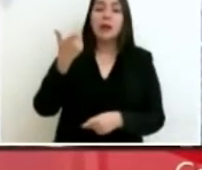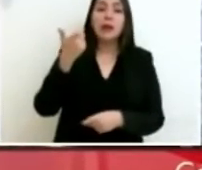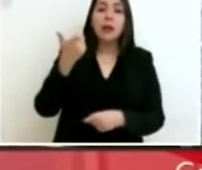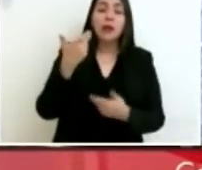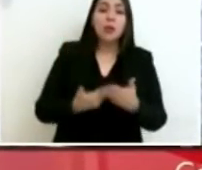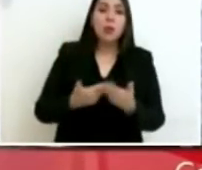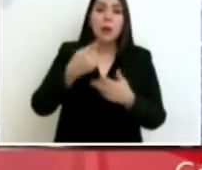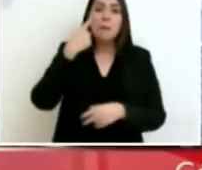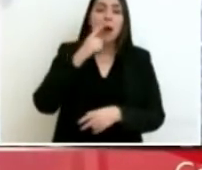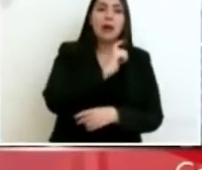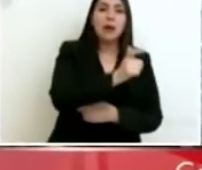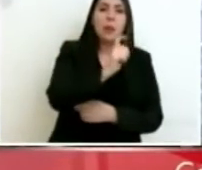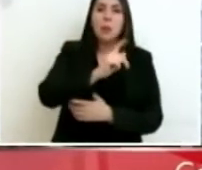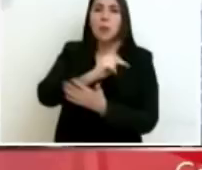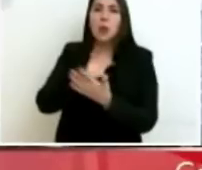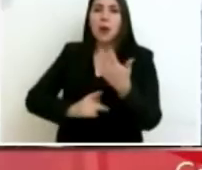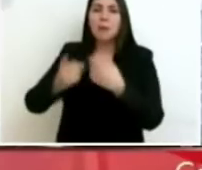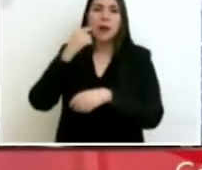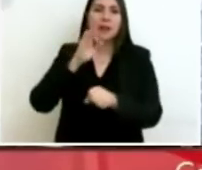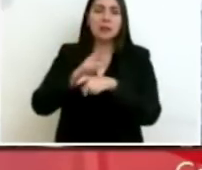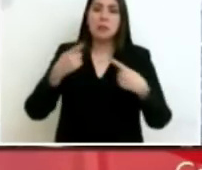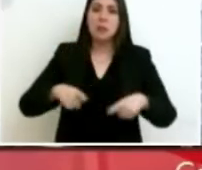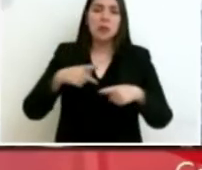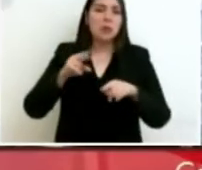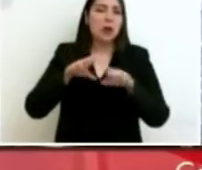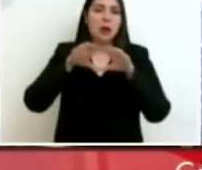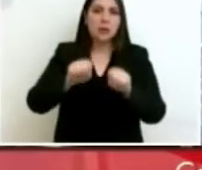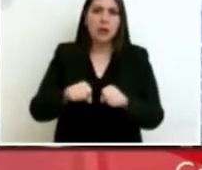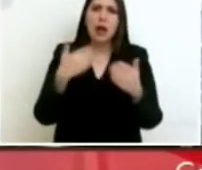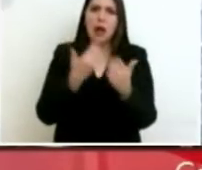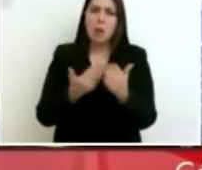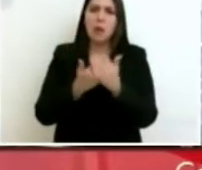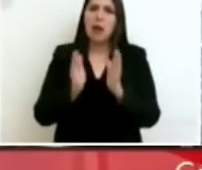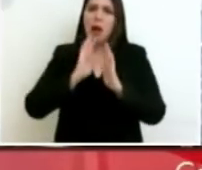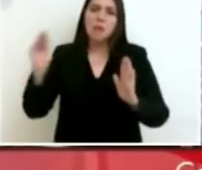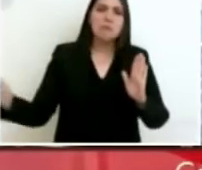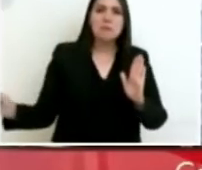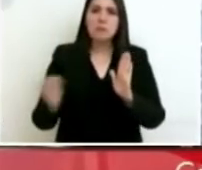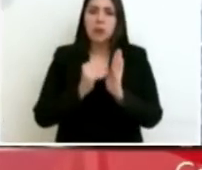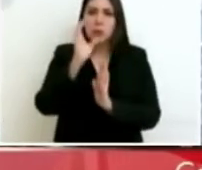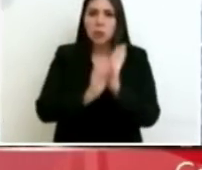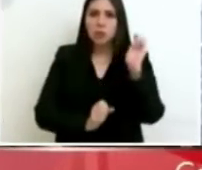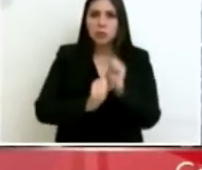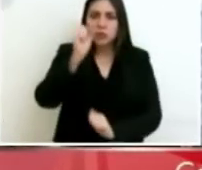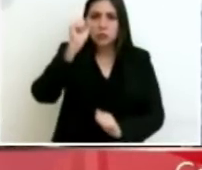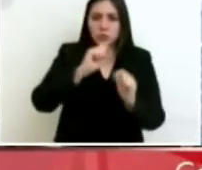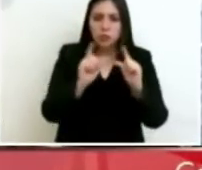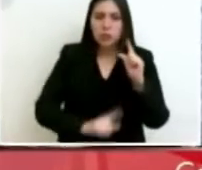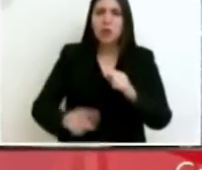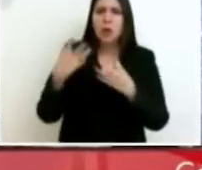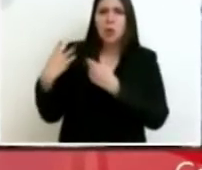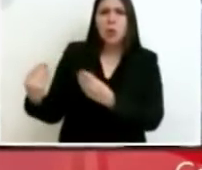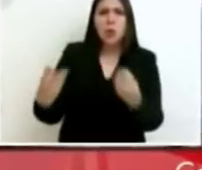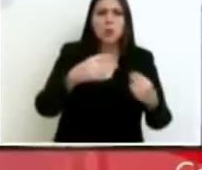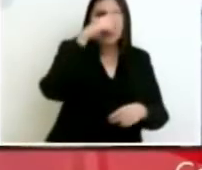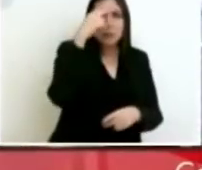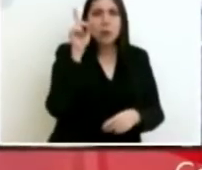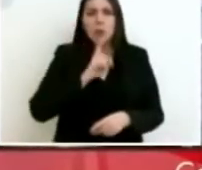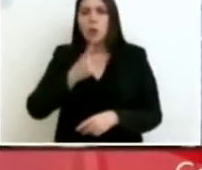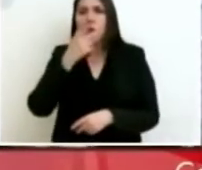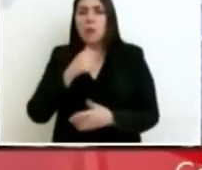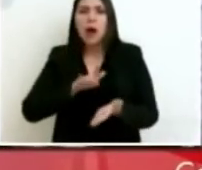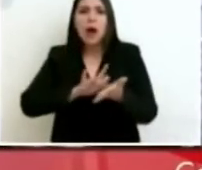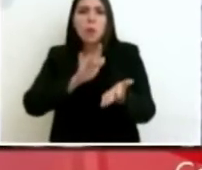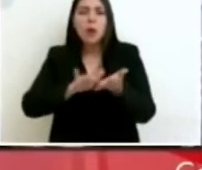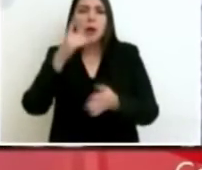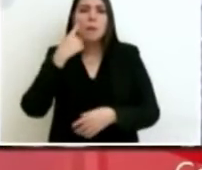sociales que hoy forman parte de nuestra Carta Magna y que han sacado de la pobreza a millones de mexicanas y de mexicanos. Ahora,